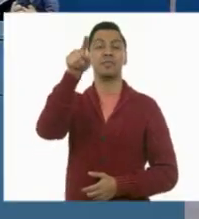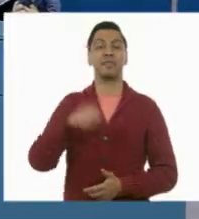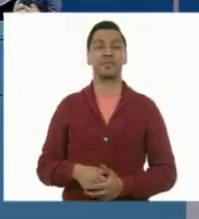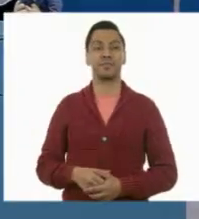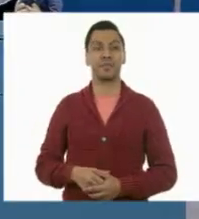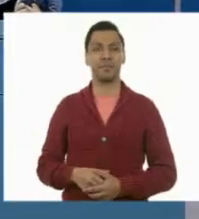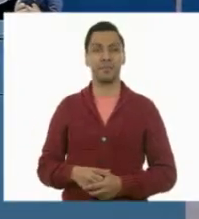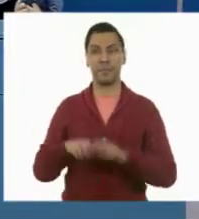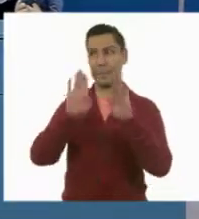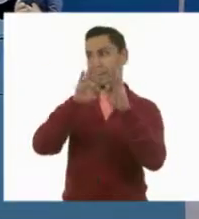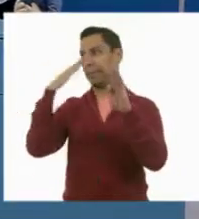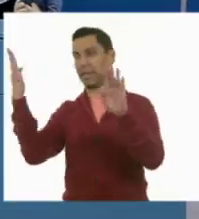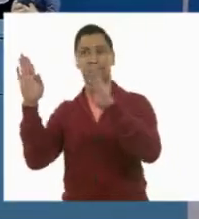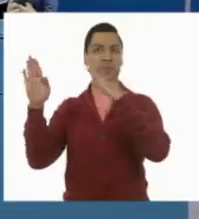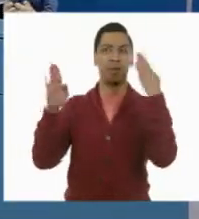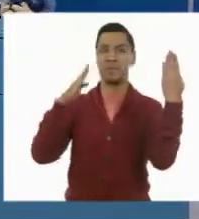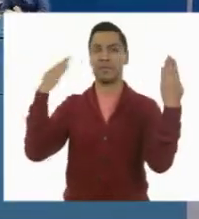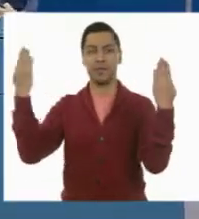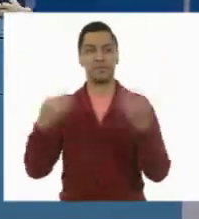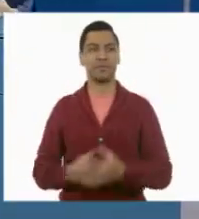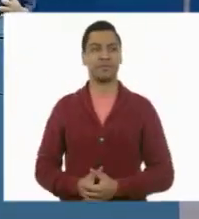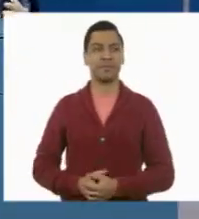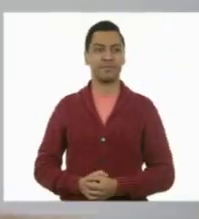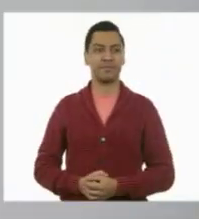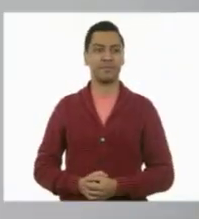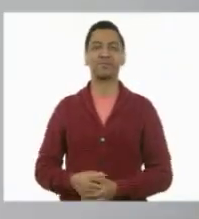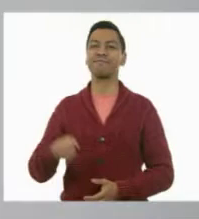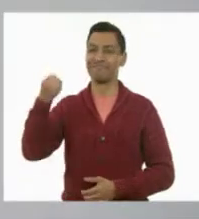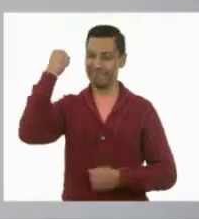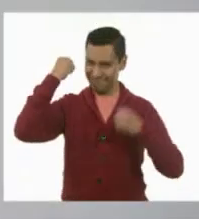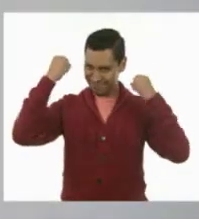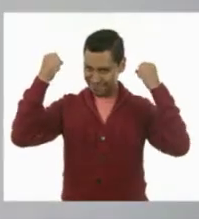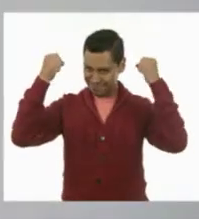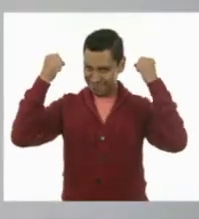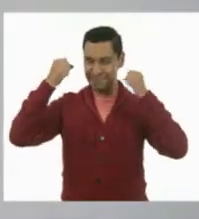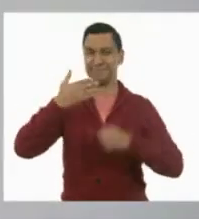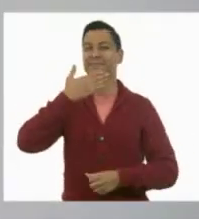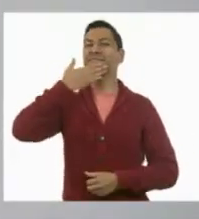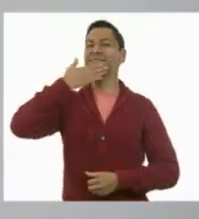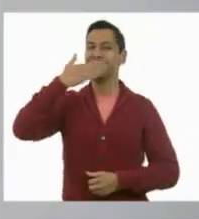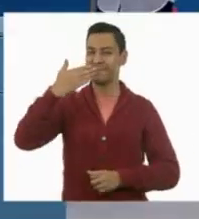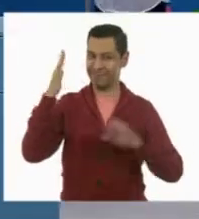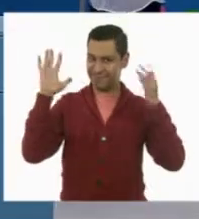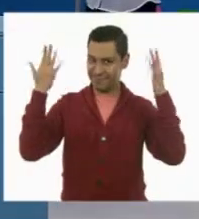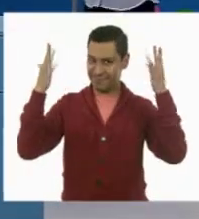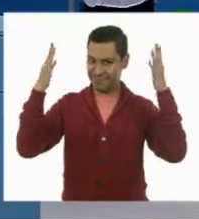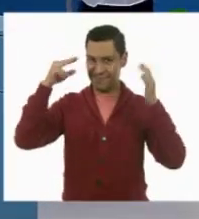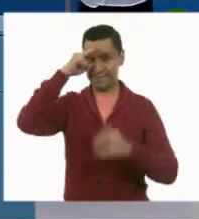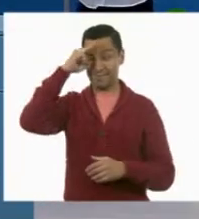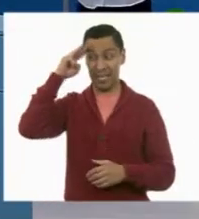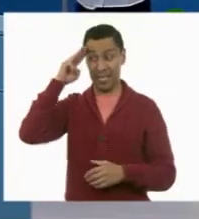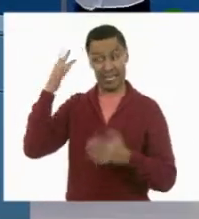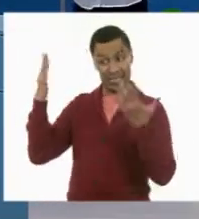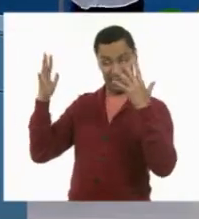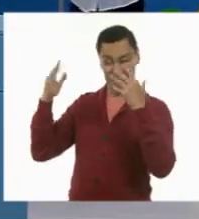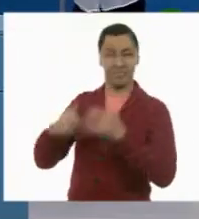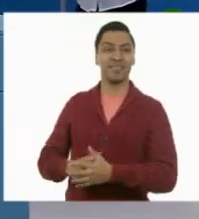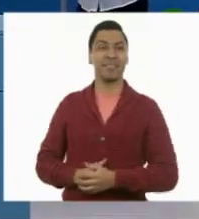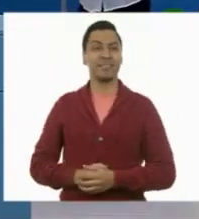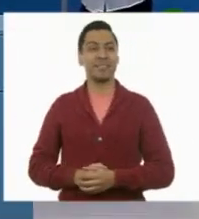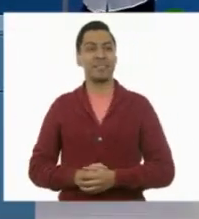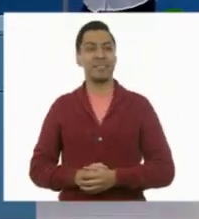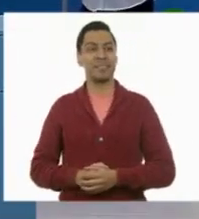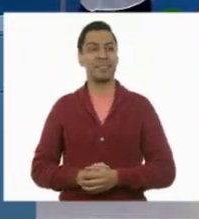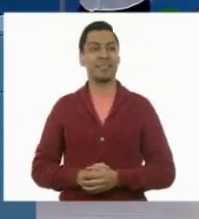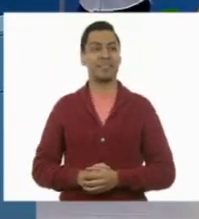estaba acá. Exacto. ¡Adivinaste! ¡Ya ganó María! Pues sí. Ahorita en lo